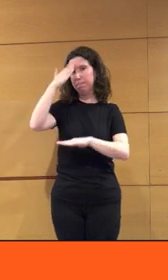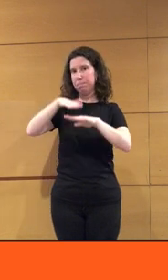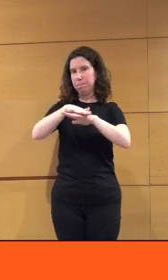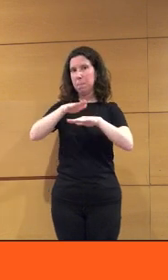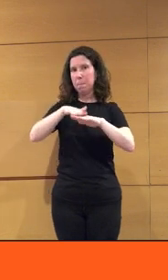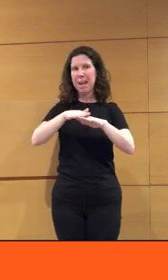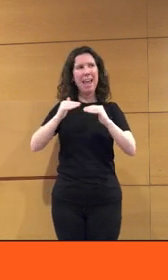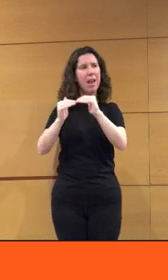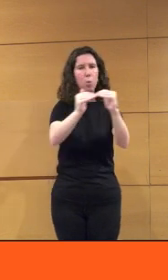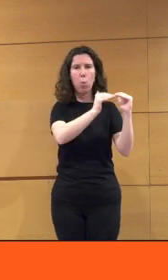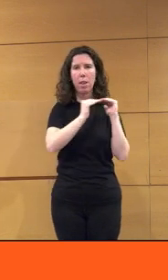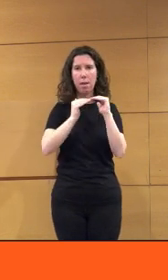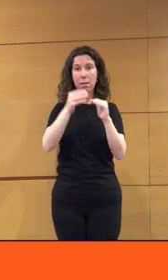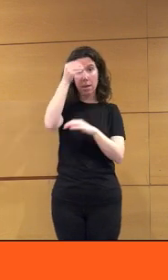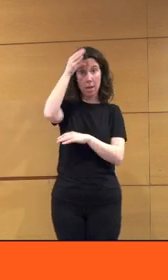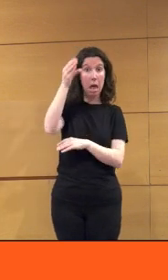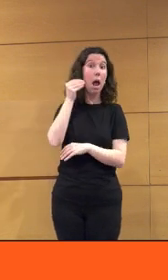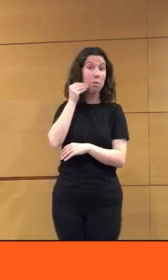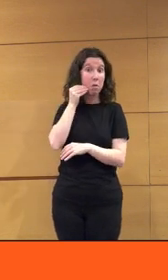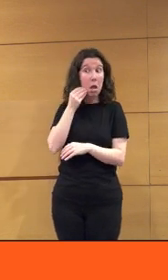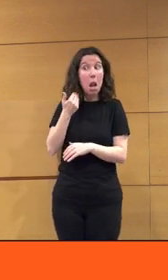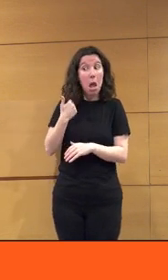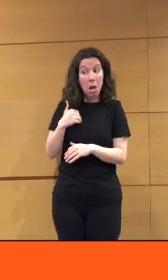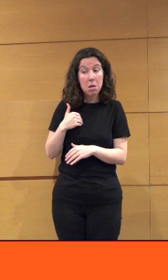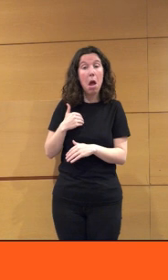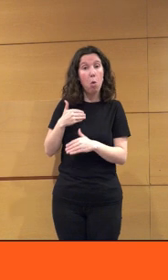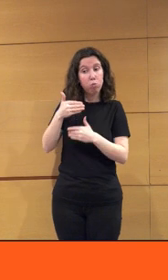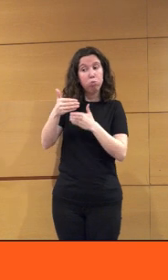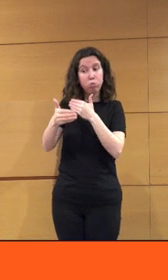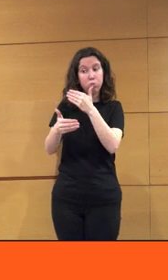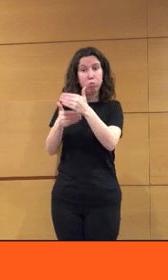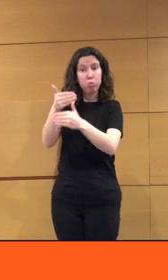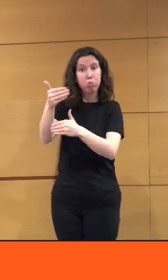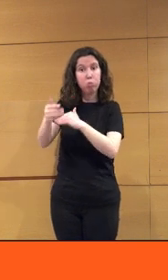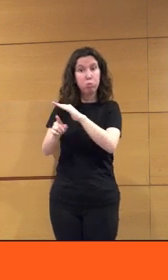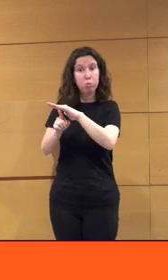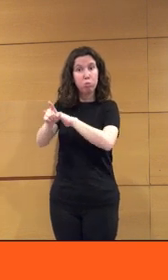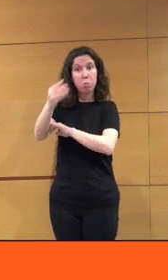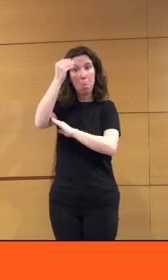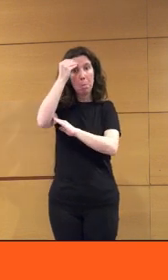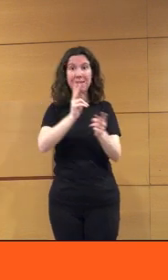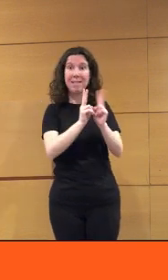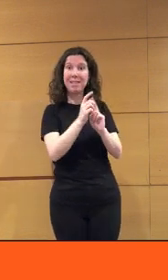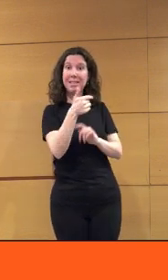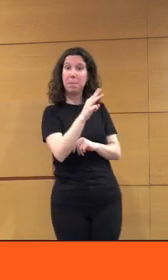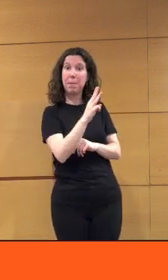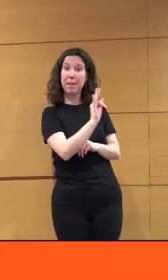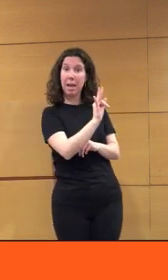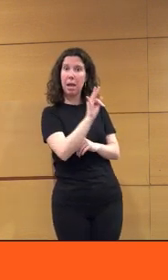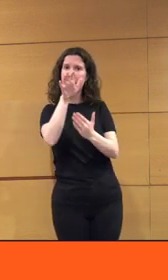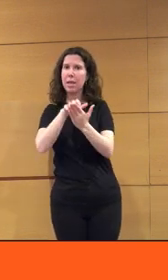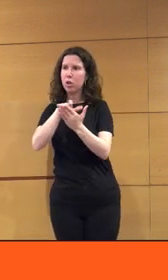La inteligencia artificial ha hecho avances considerables en los últimos años. Y uno podría pensar que el ChatGPT me va a simplificar los textos y así voy a poder